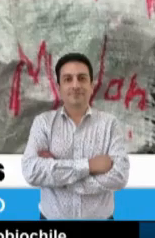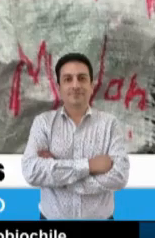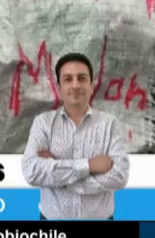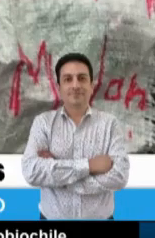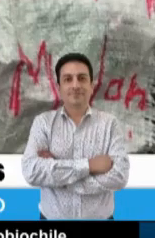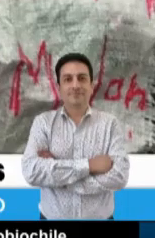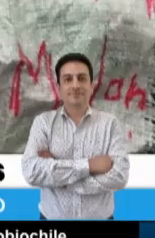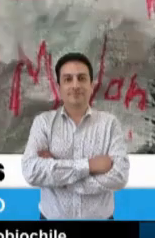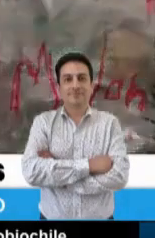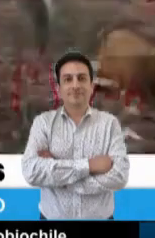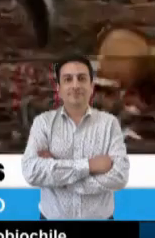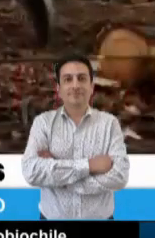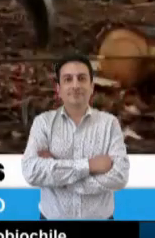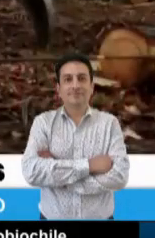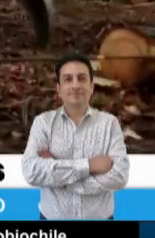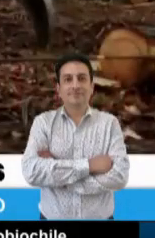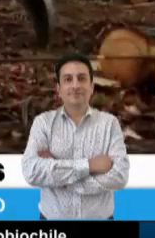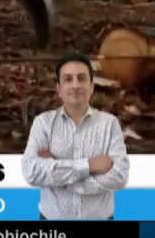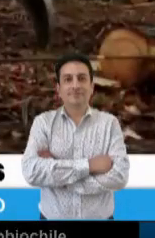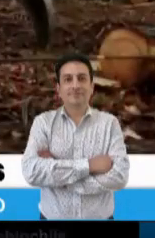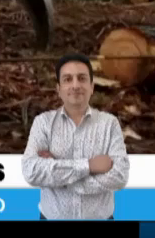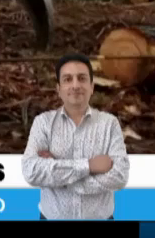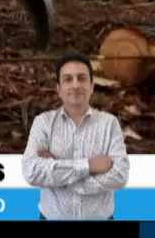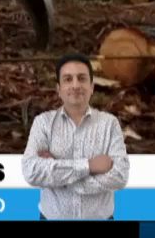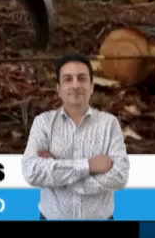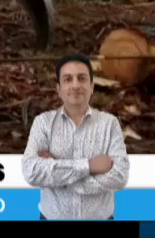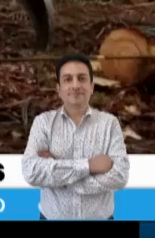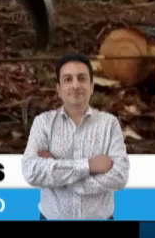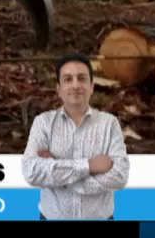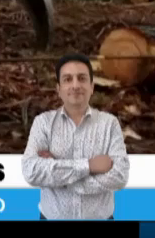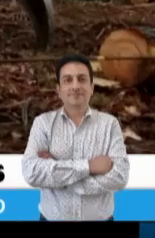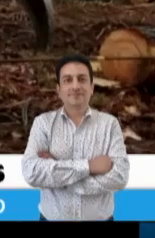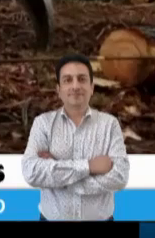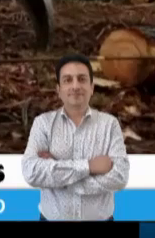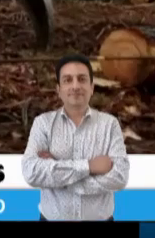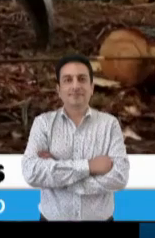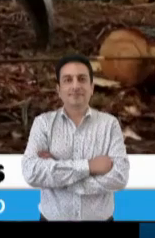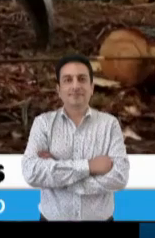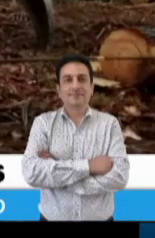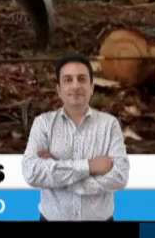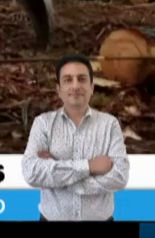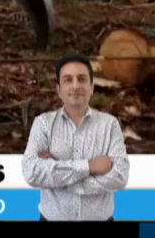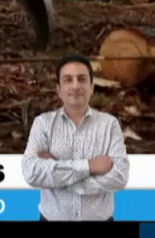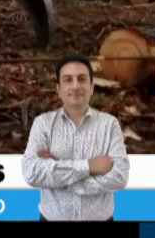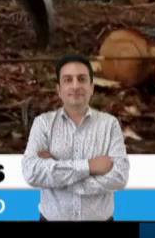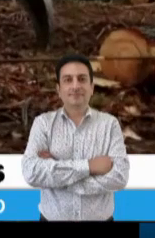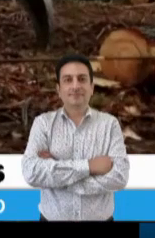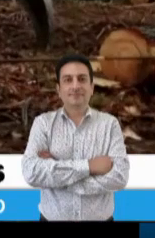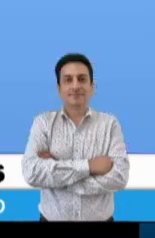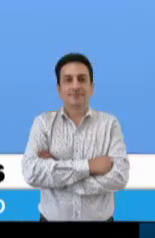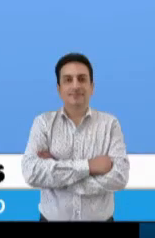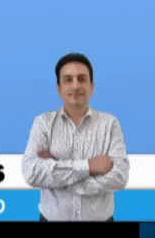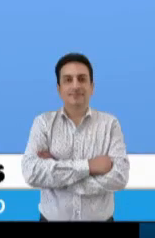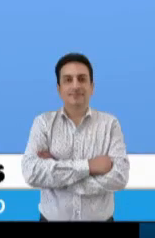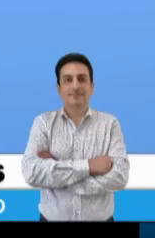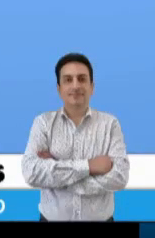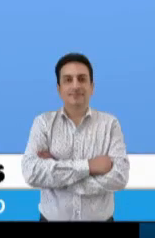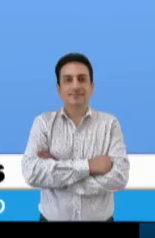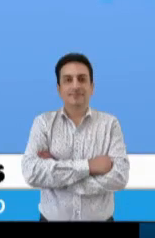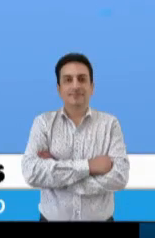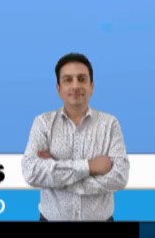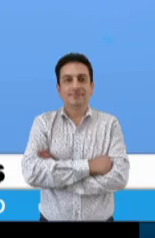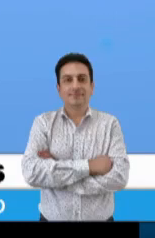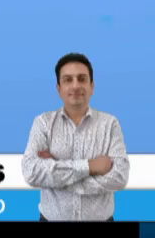causa mapuche, además de algunas leyendas, por ejemplo, fuera los militares del Gualmapu y